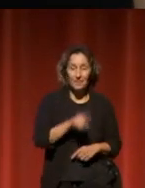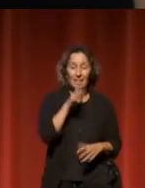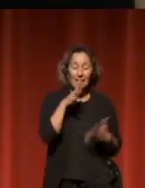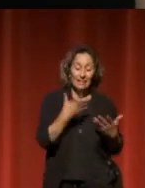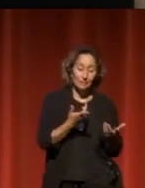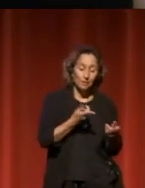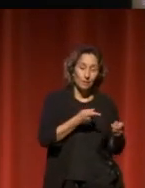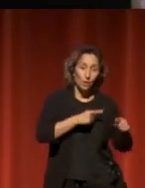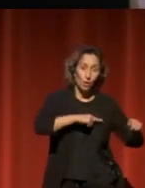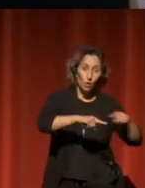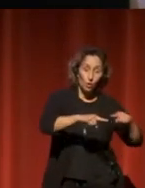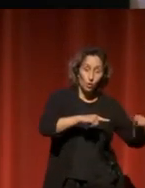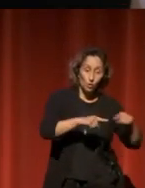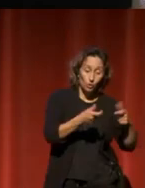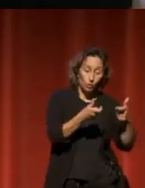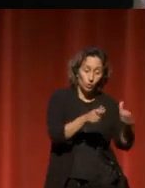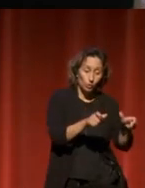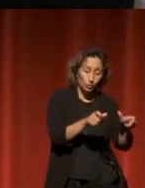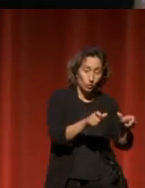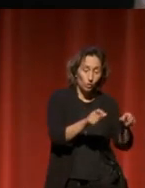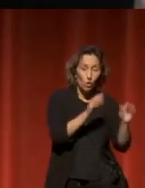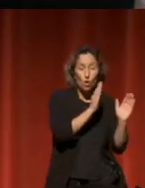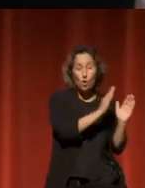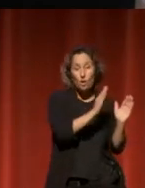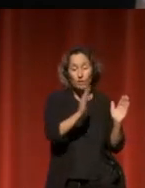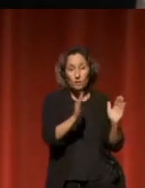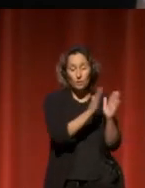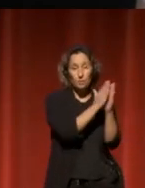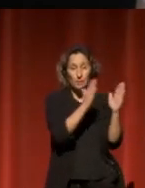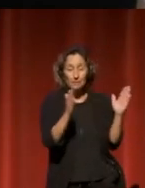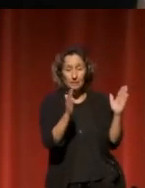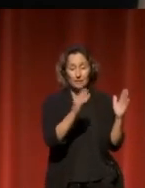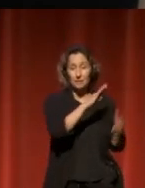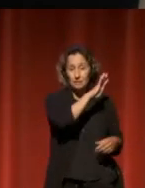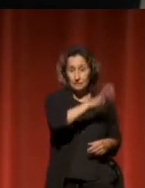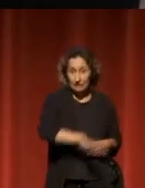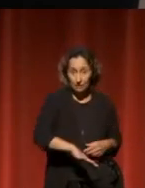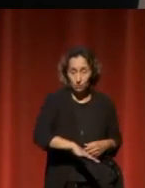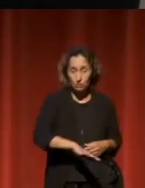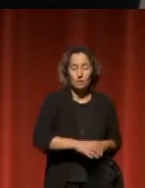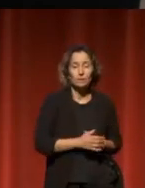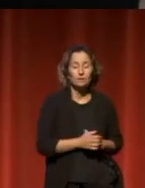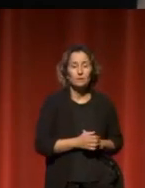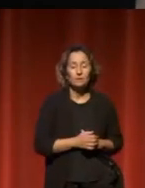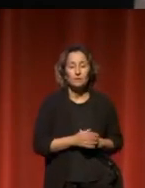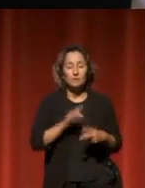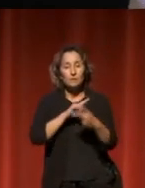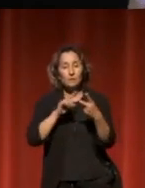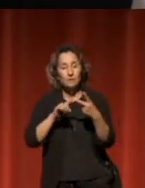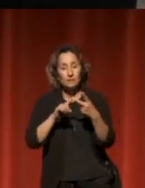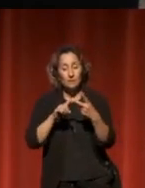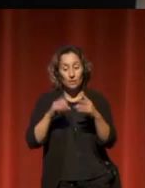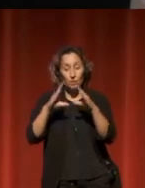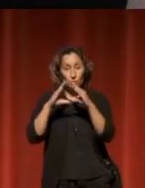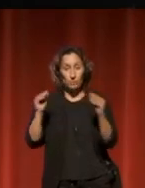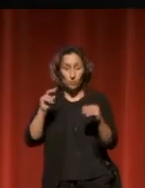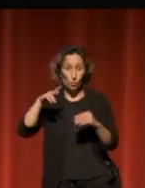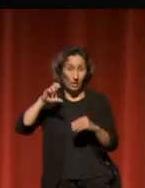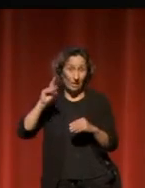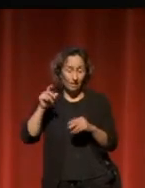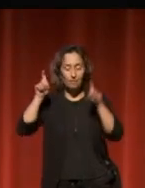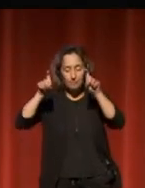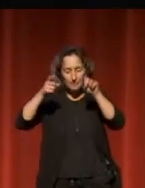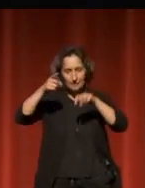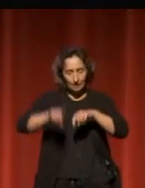la dirección de la sección de colecciones de Servicio de Bibliotecas de la Generalitat de Cataluña con la docencia en la UNED. Un